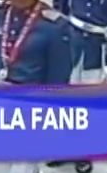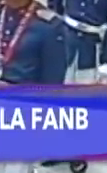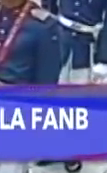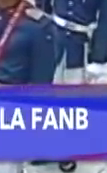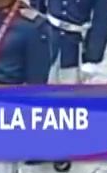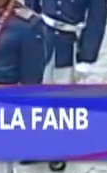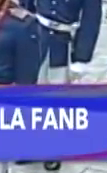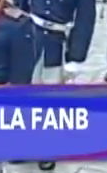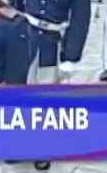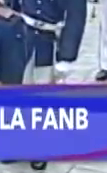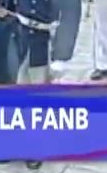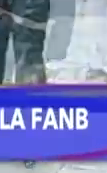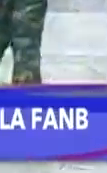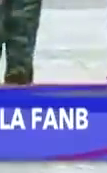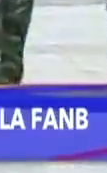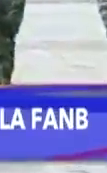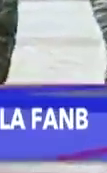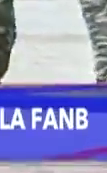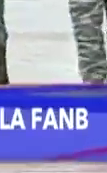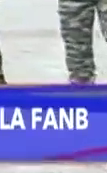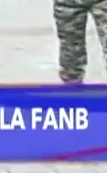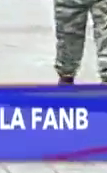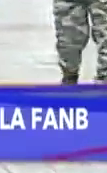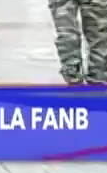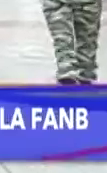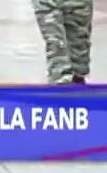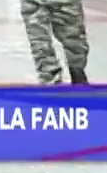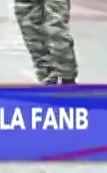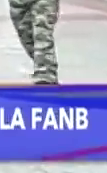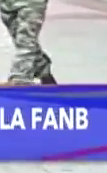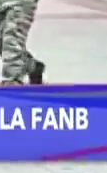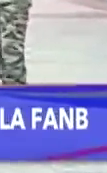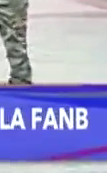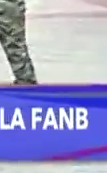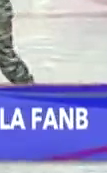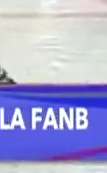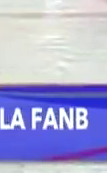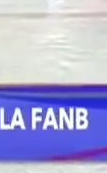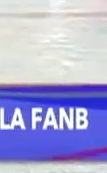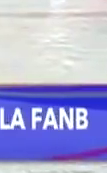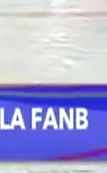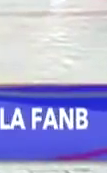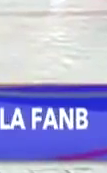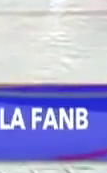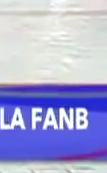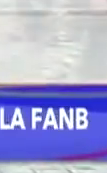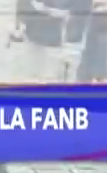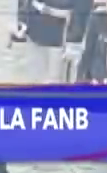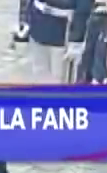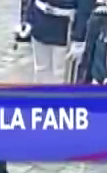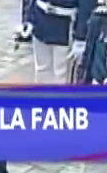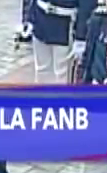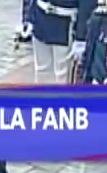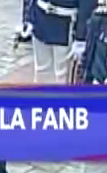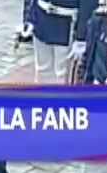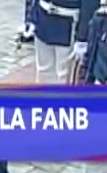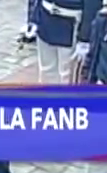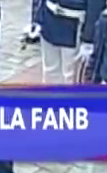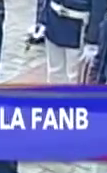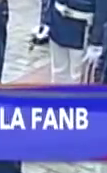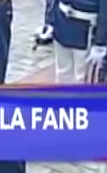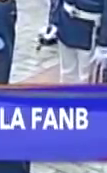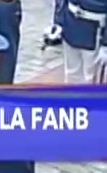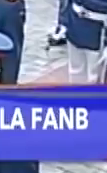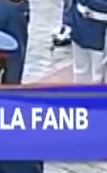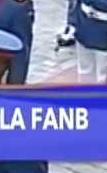Fuerza Armada Nacional Bolivariana. La moral, el espíritu combativo y la conciencia patria deben ser las armas